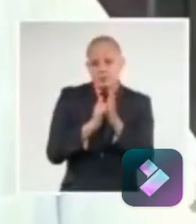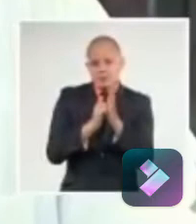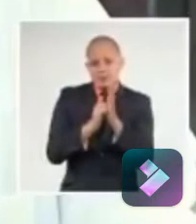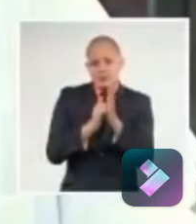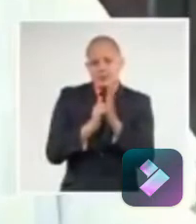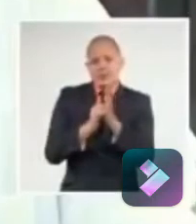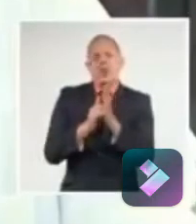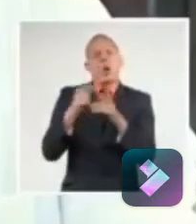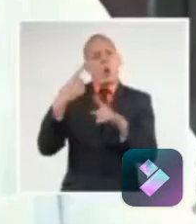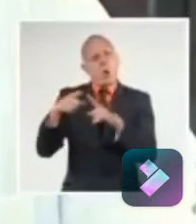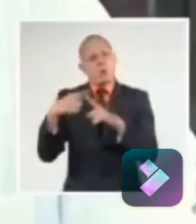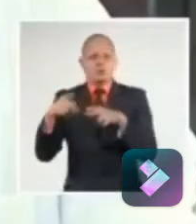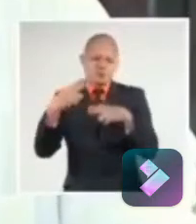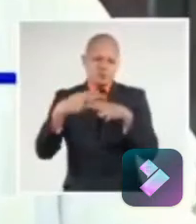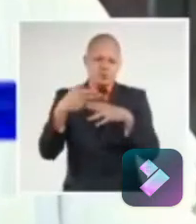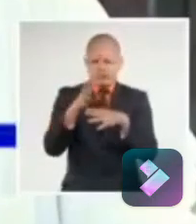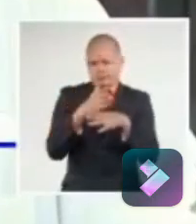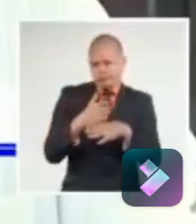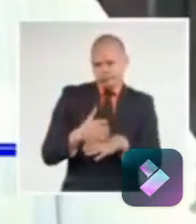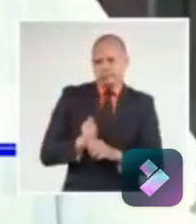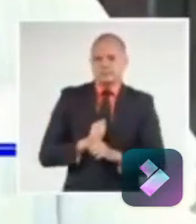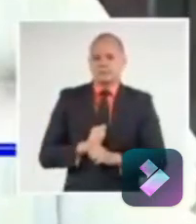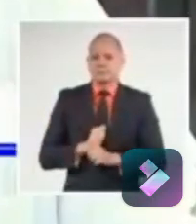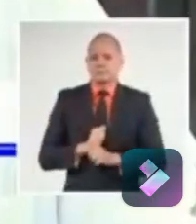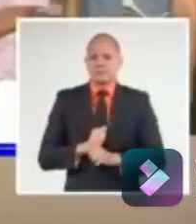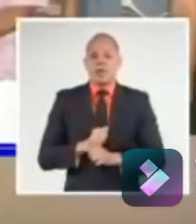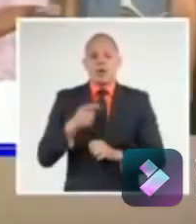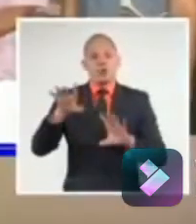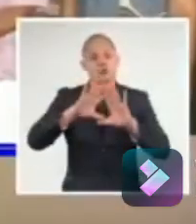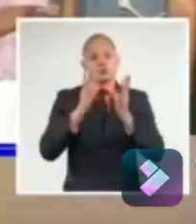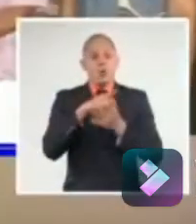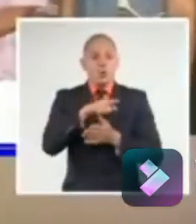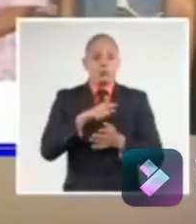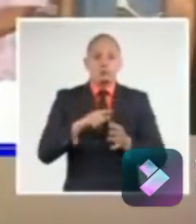Guajiro Citadino TV, con su proyecto Todo por Cuba,